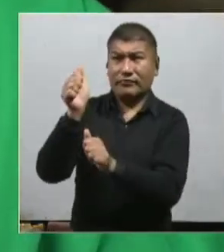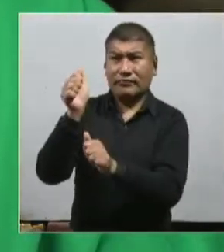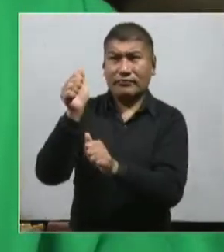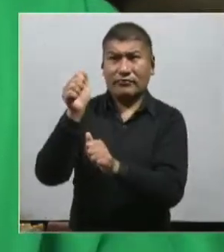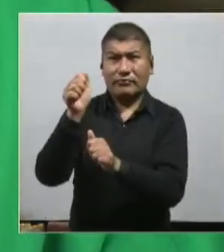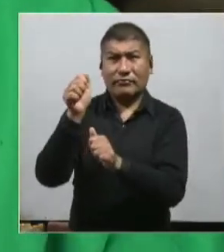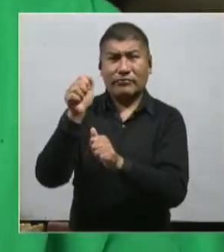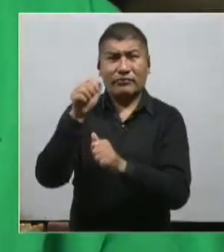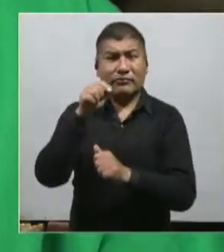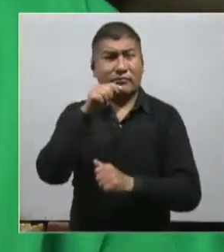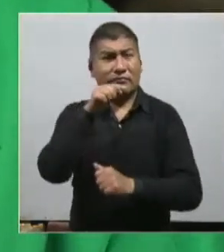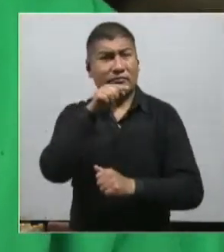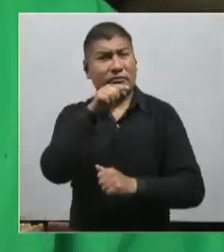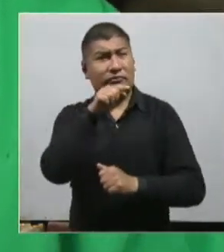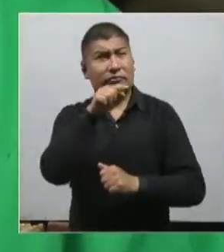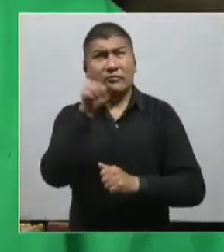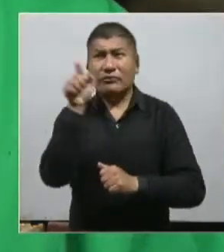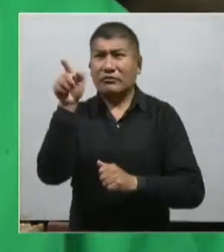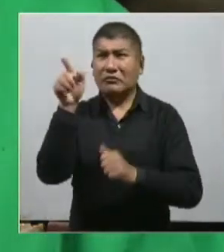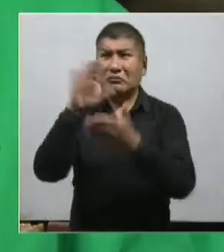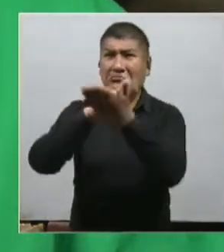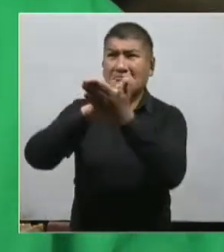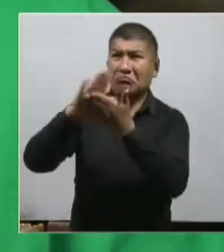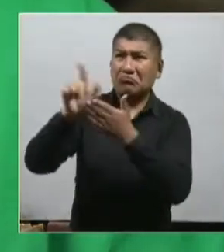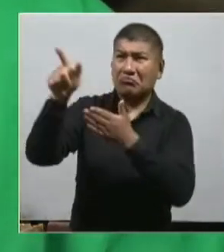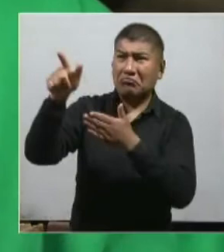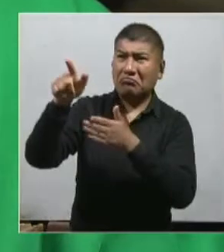muchas oportunidades quedan impunes.